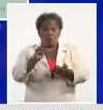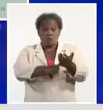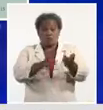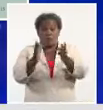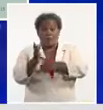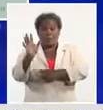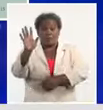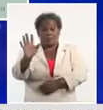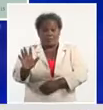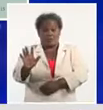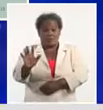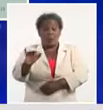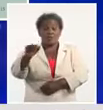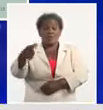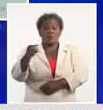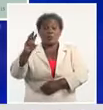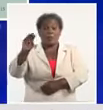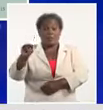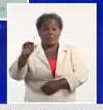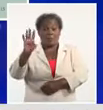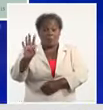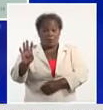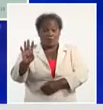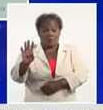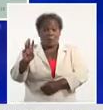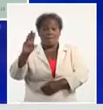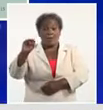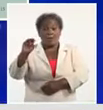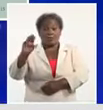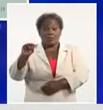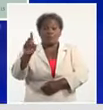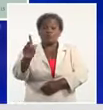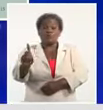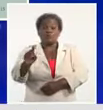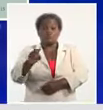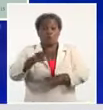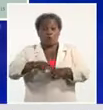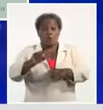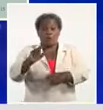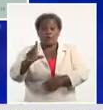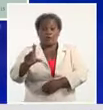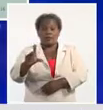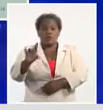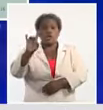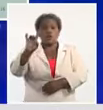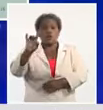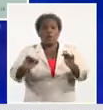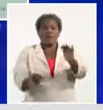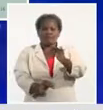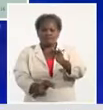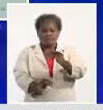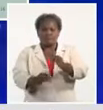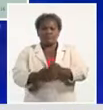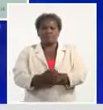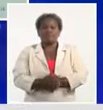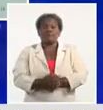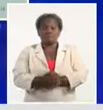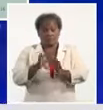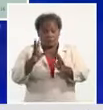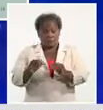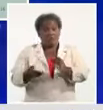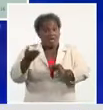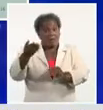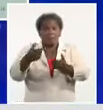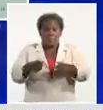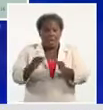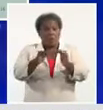Jesús Menéndez 4 y Manatí 1. Holguín también con 9 casos menos, pero una cifra de